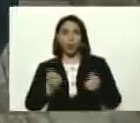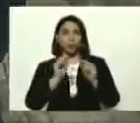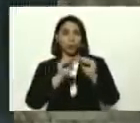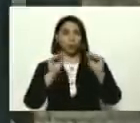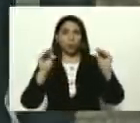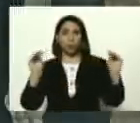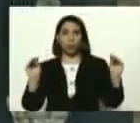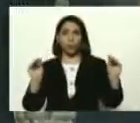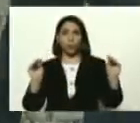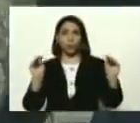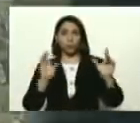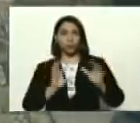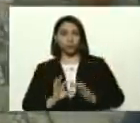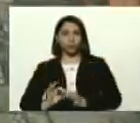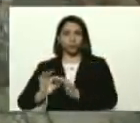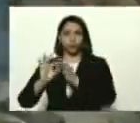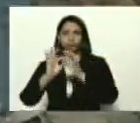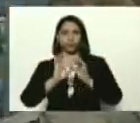llamado a la unión